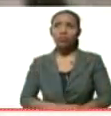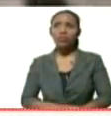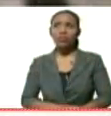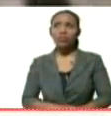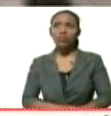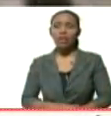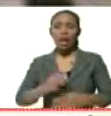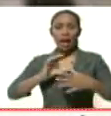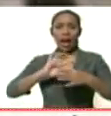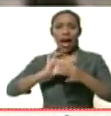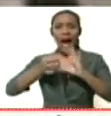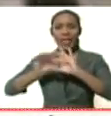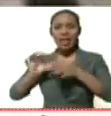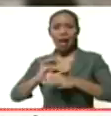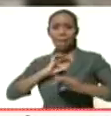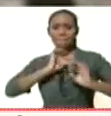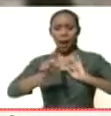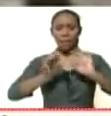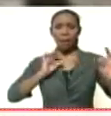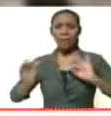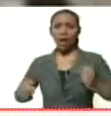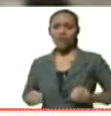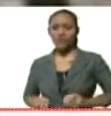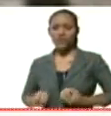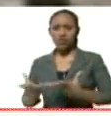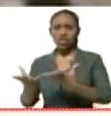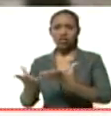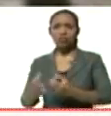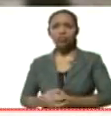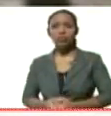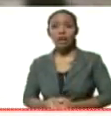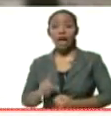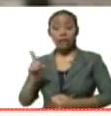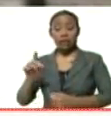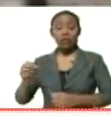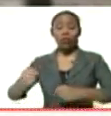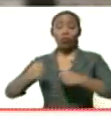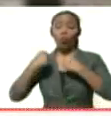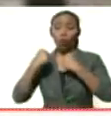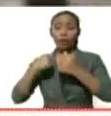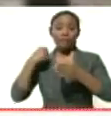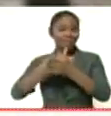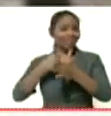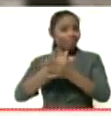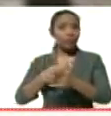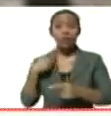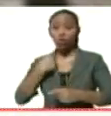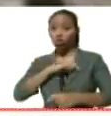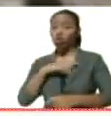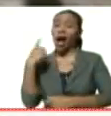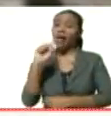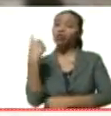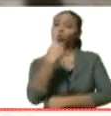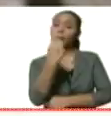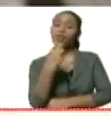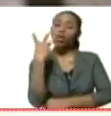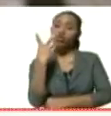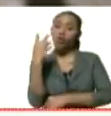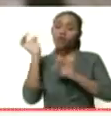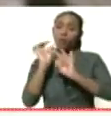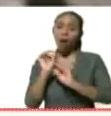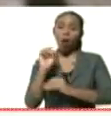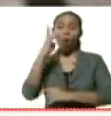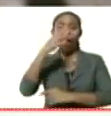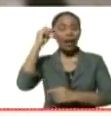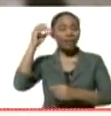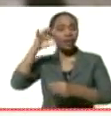las cadenas de contagio e infección. Una batalla dura. Y para ello contamos con 2 armas. La